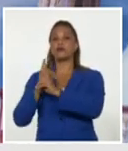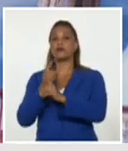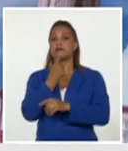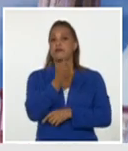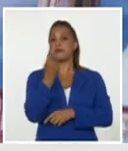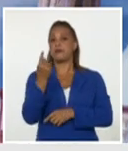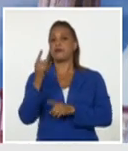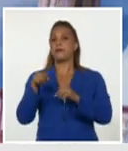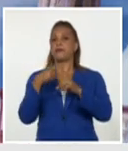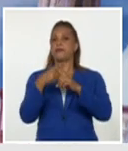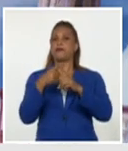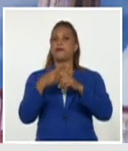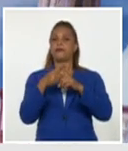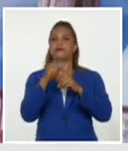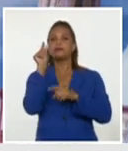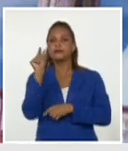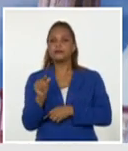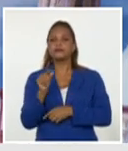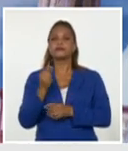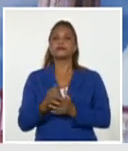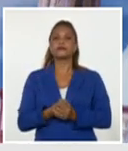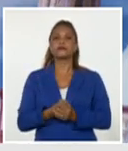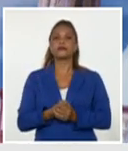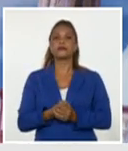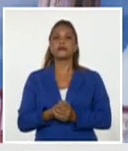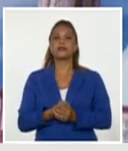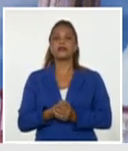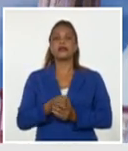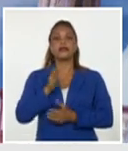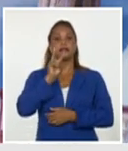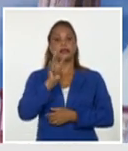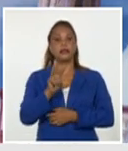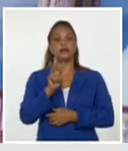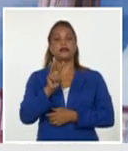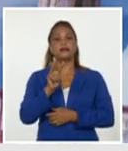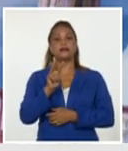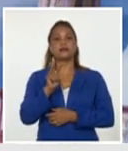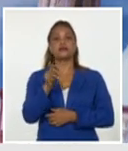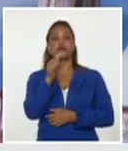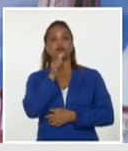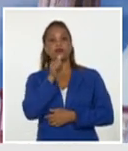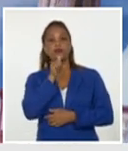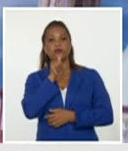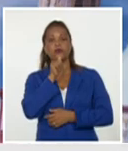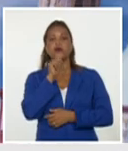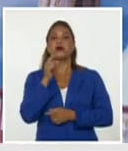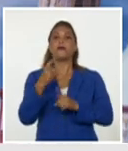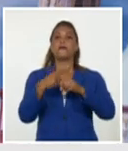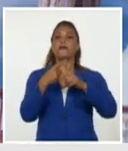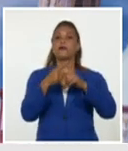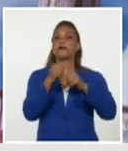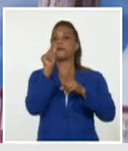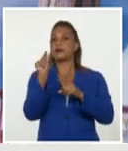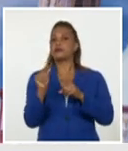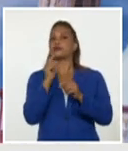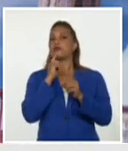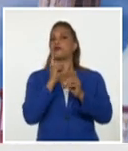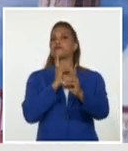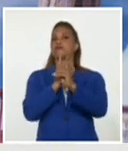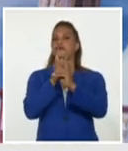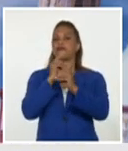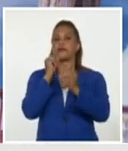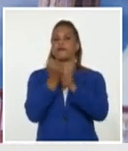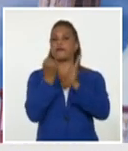confirmado. Y además estamos promediando 3 pacientes sospechosos por cada paciente confirmado, un elemento que en otro momento de la epidemia,